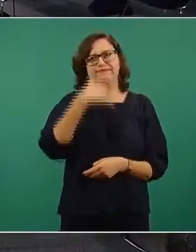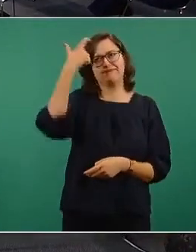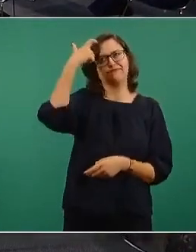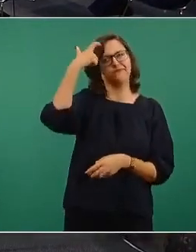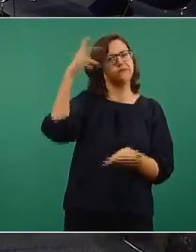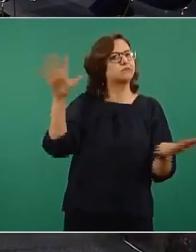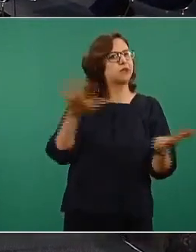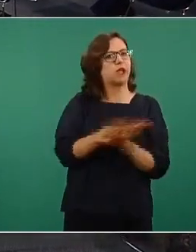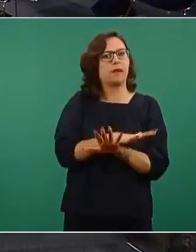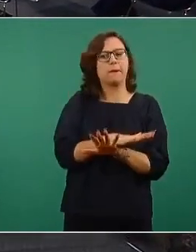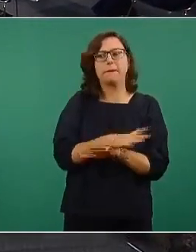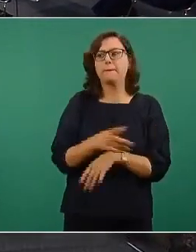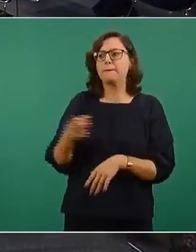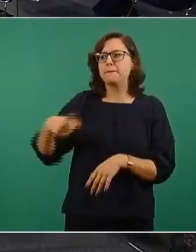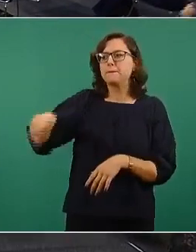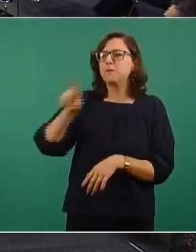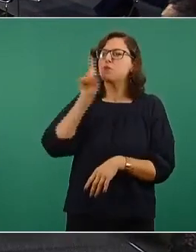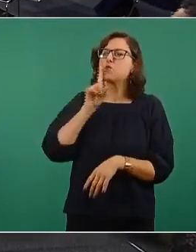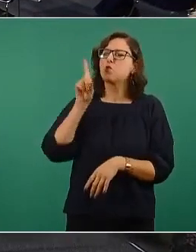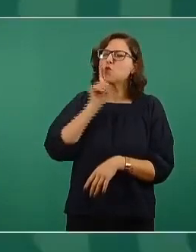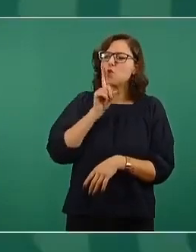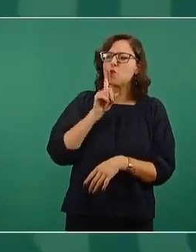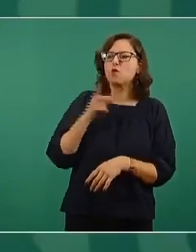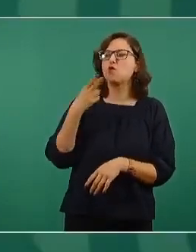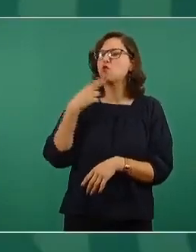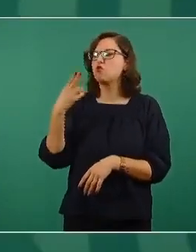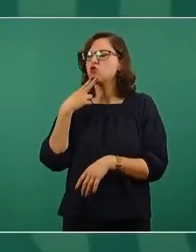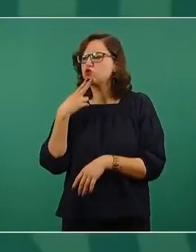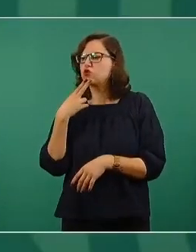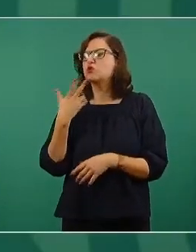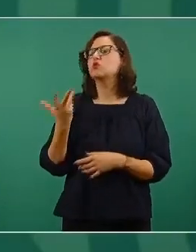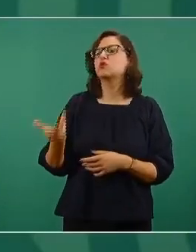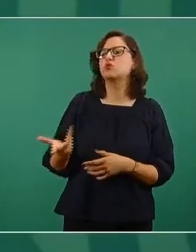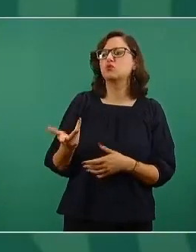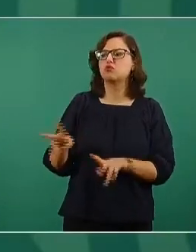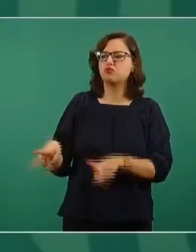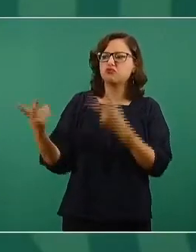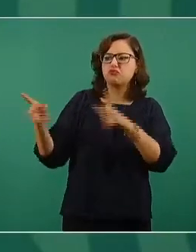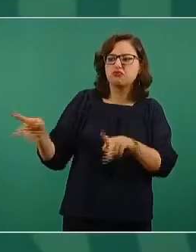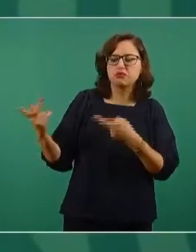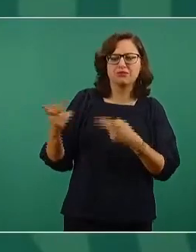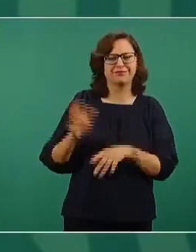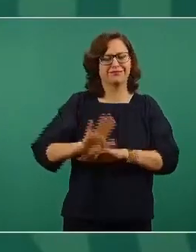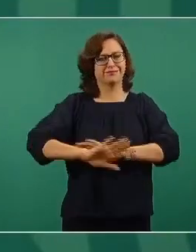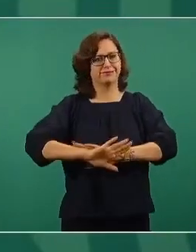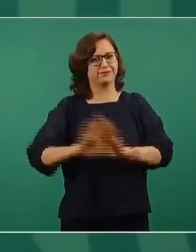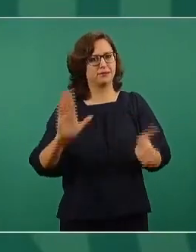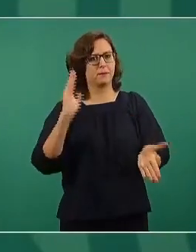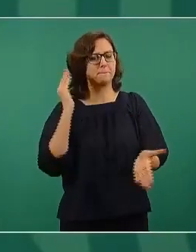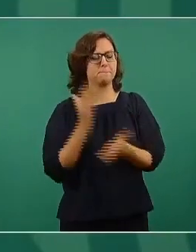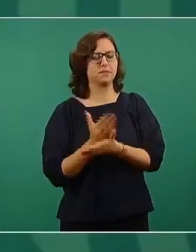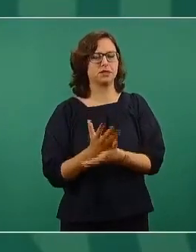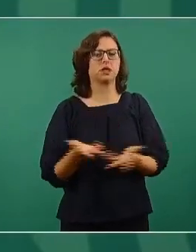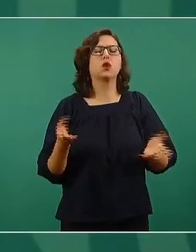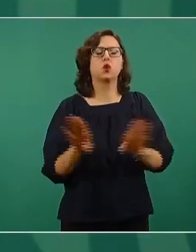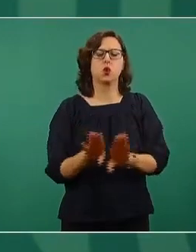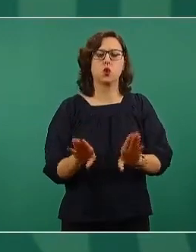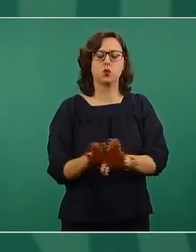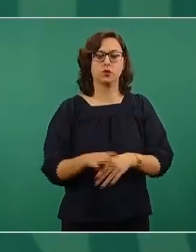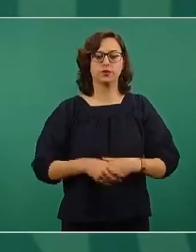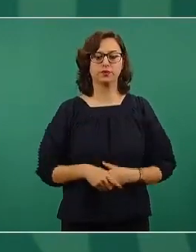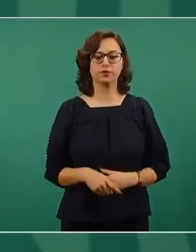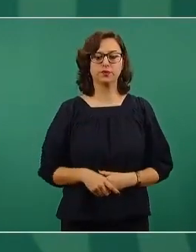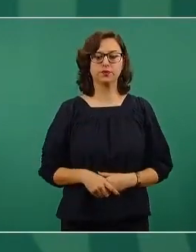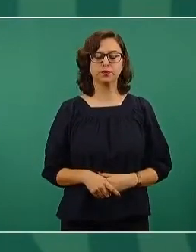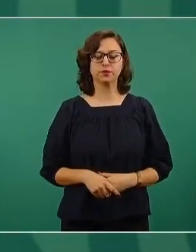Gracias, presidente. Sí, hay todo un plan que se está aplicando y además se está reforzando, que